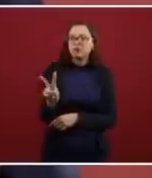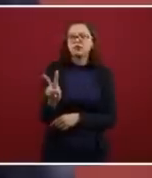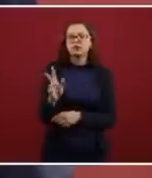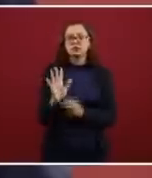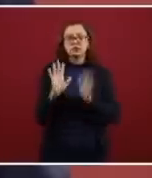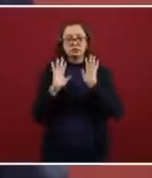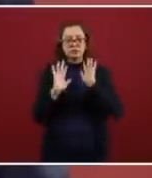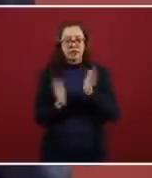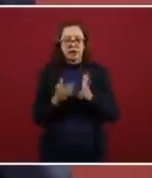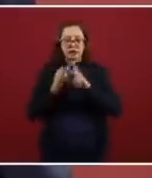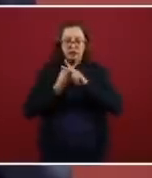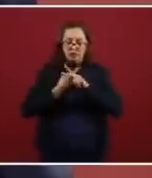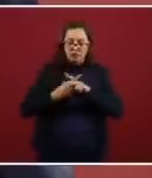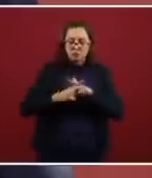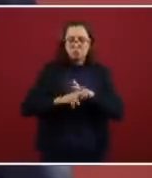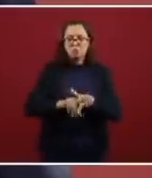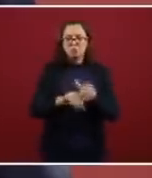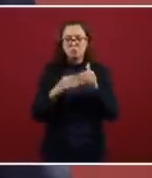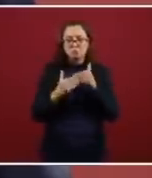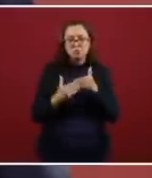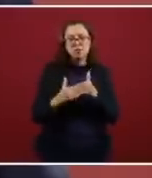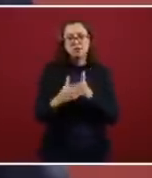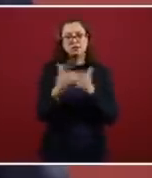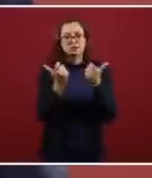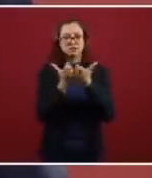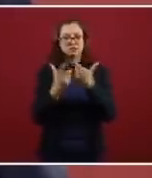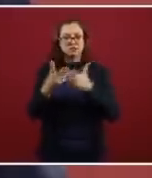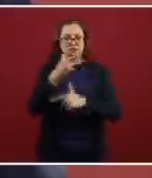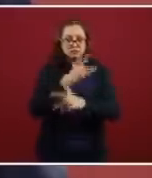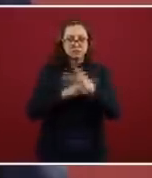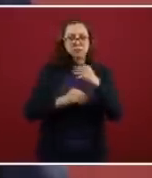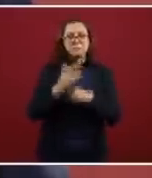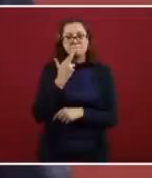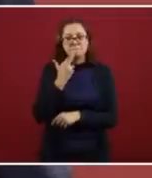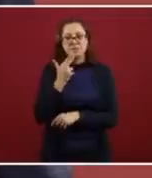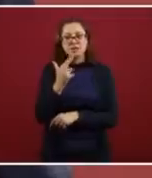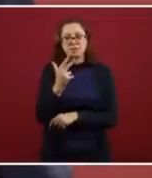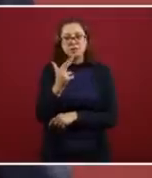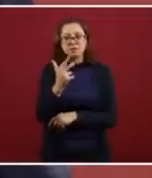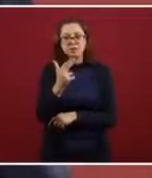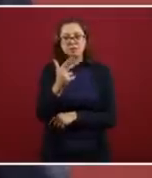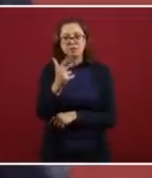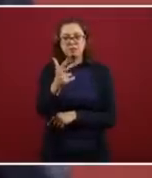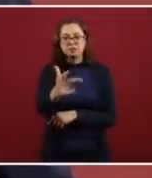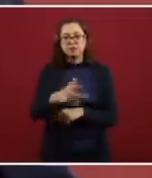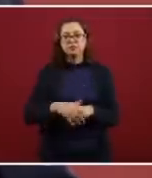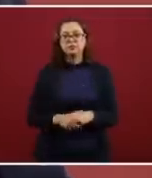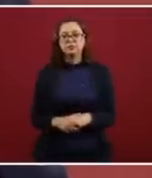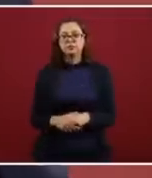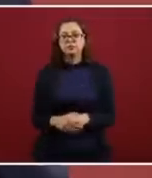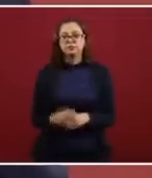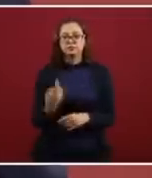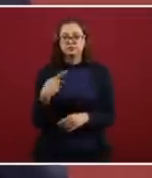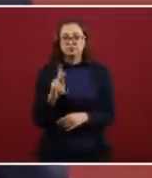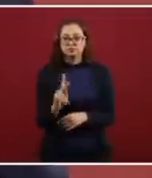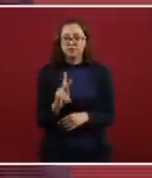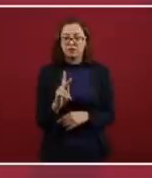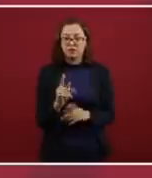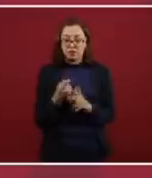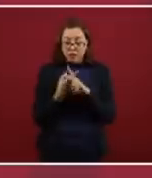que ya la economía está mejorando, pero está empezando